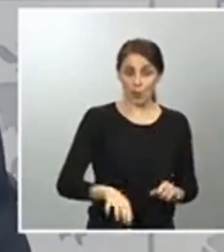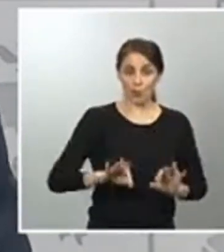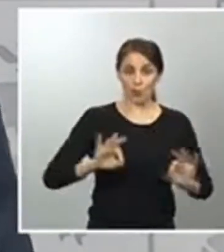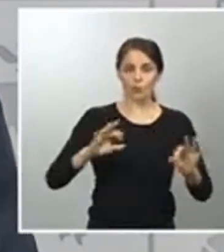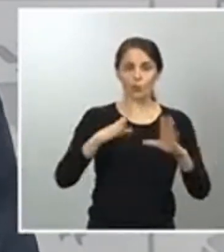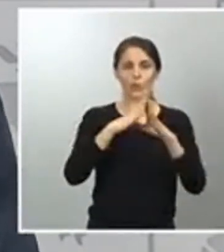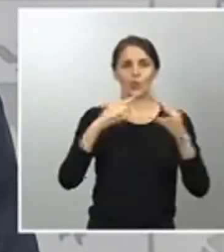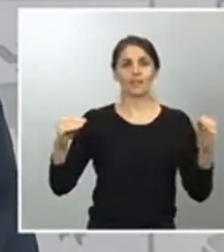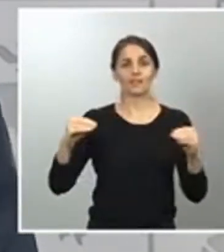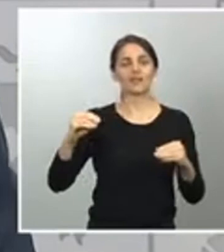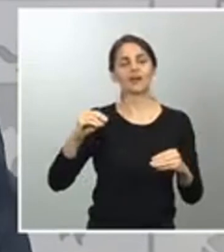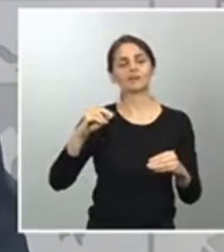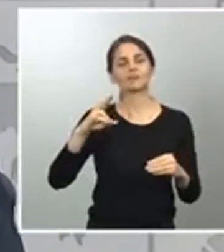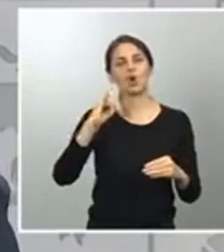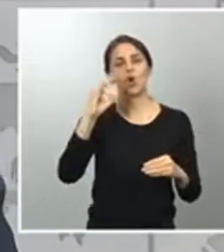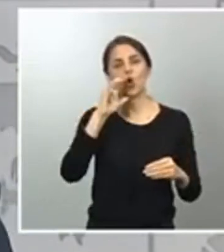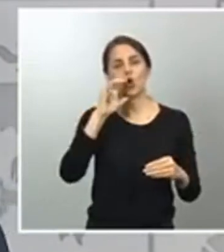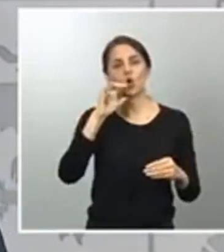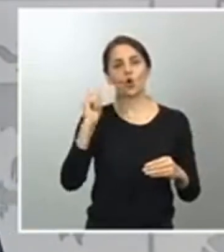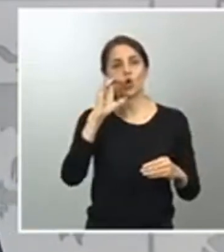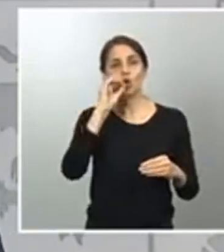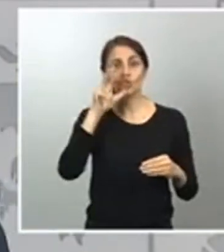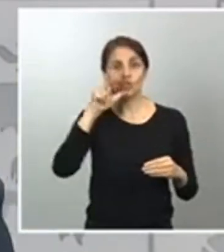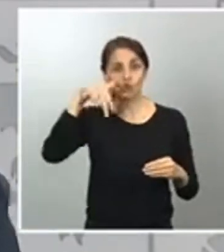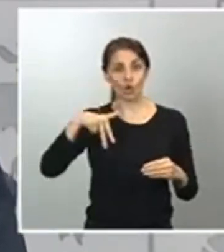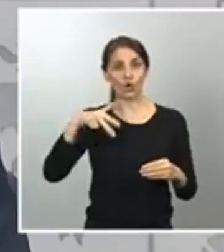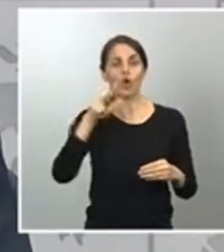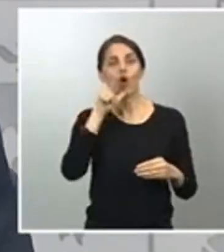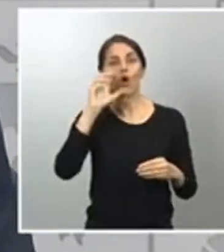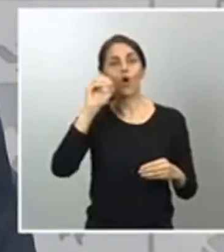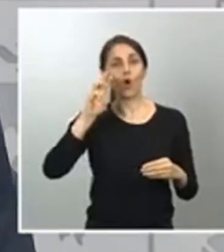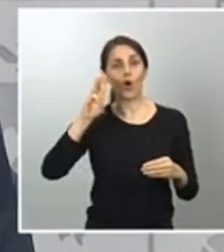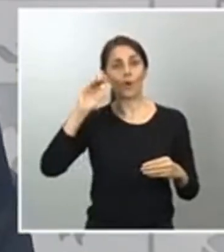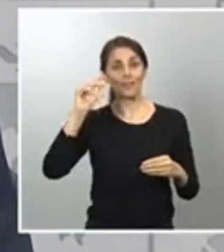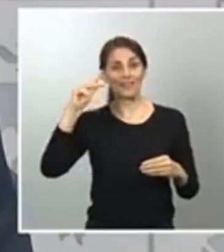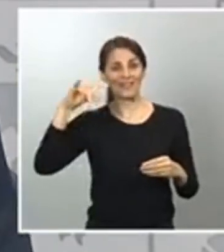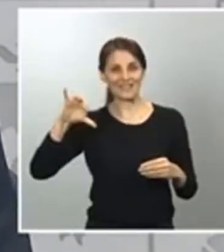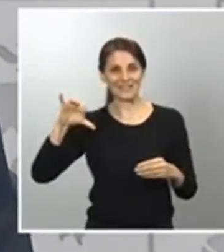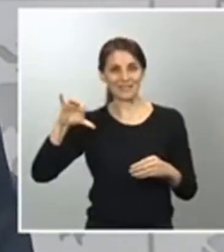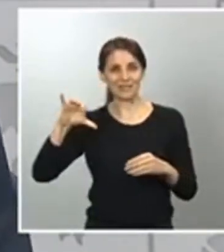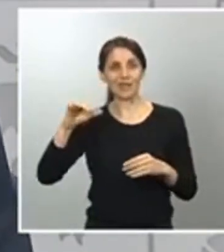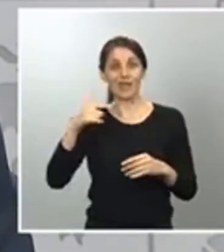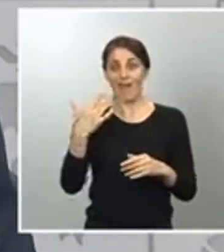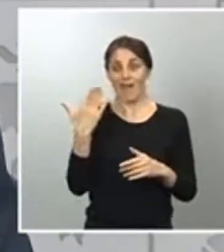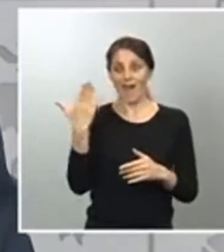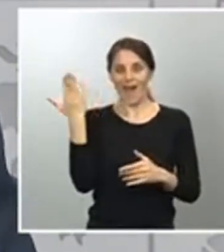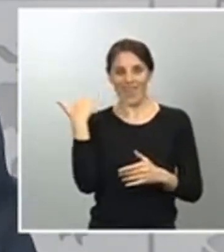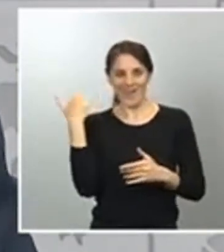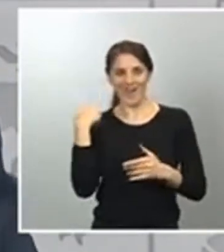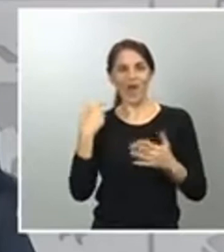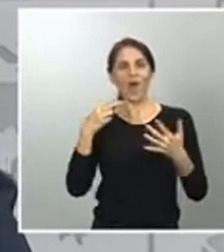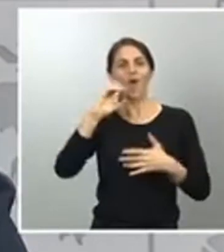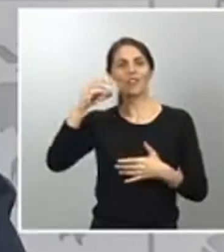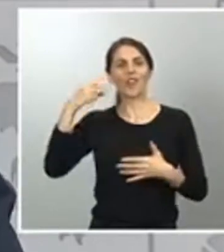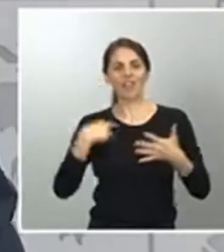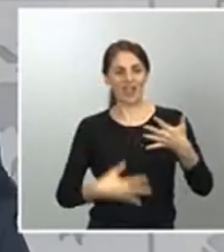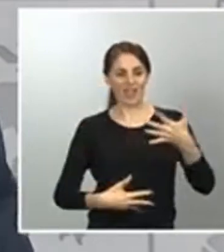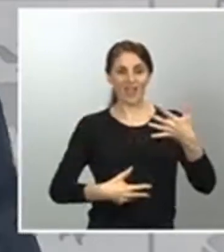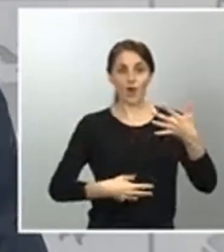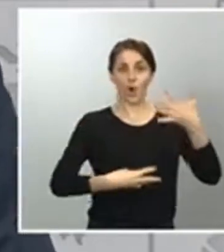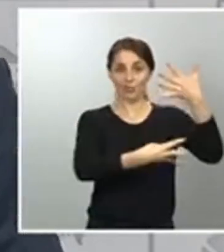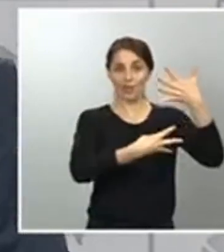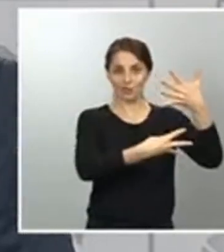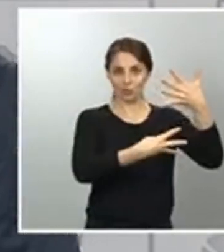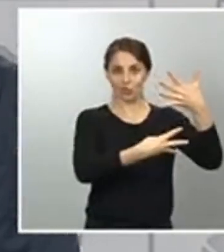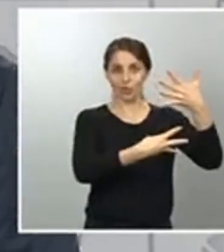Hopkins que no nos sitúa en el puesto 8º, como hacía ayer la OCDE, sino que nos sitúa en el puesto 5º del mundo en la realización de test totales,